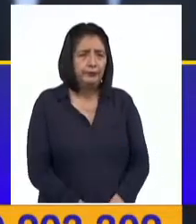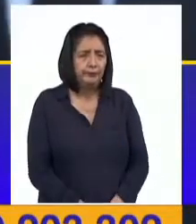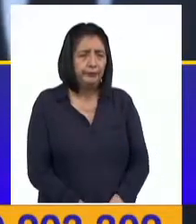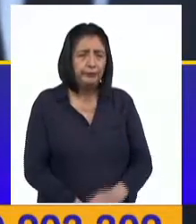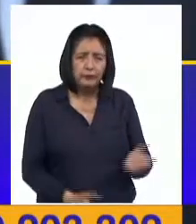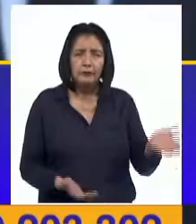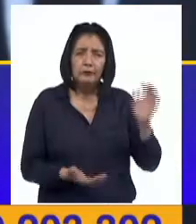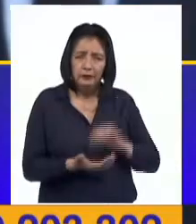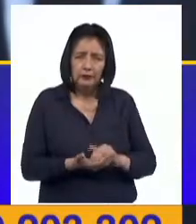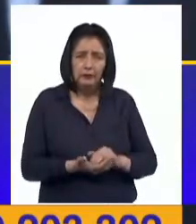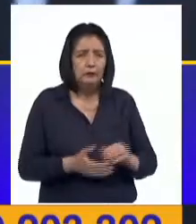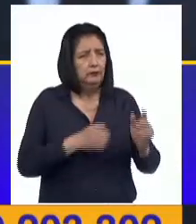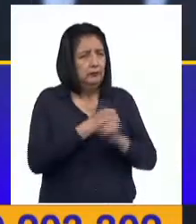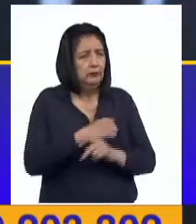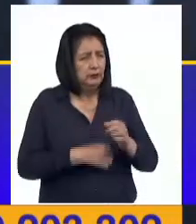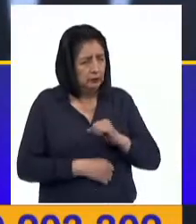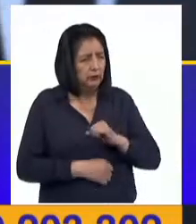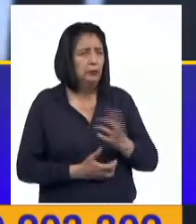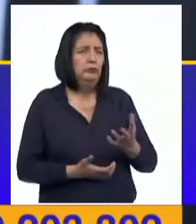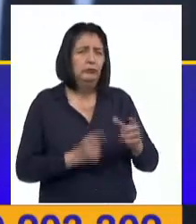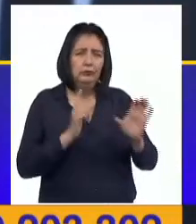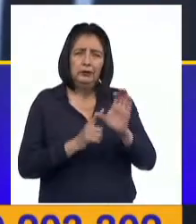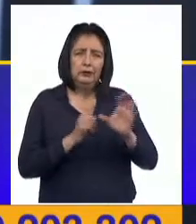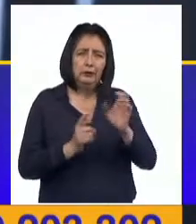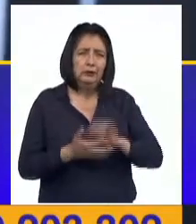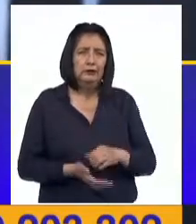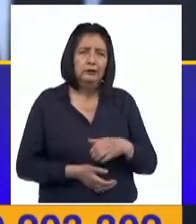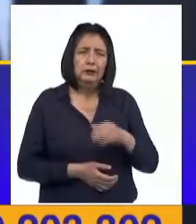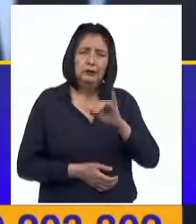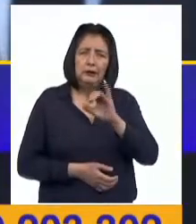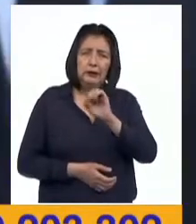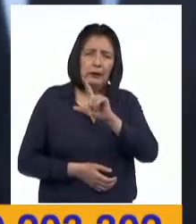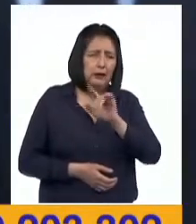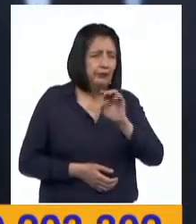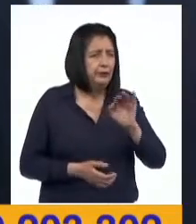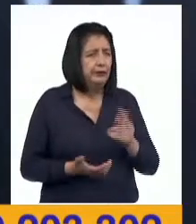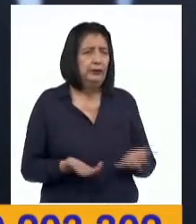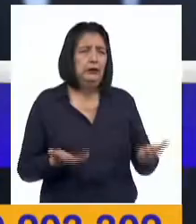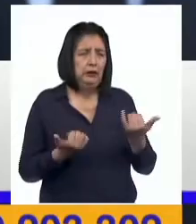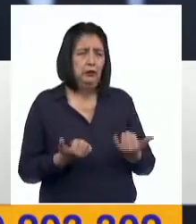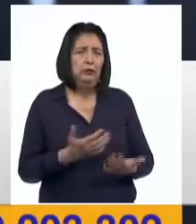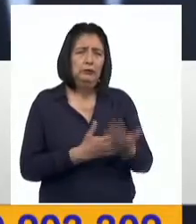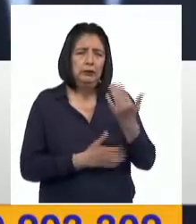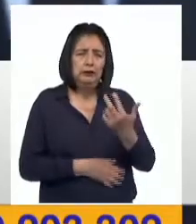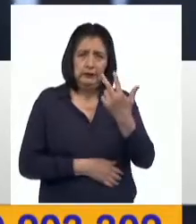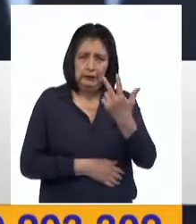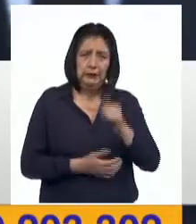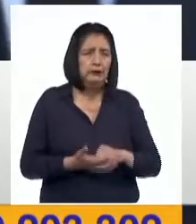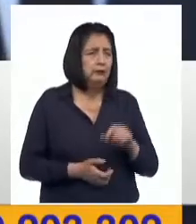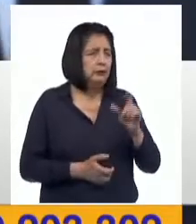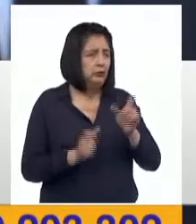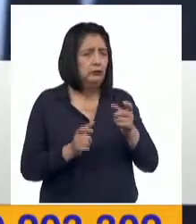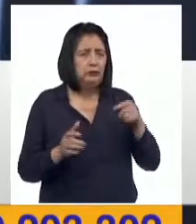una vez más nuestro país ha sido golpeado por un ataque terrorista islamista una vez más esta mañana tres de nuestros conciudadanos fueron